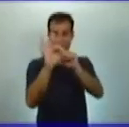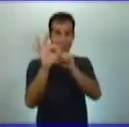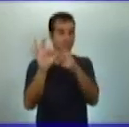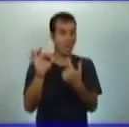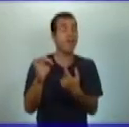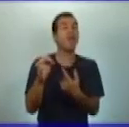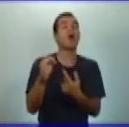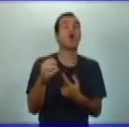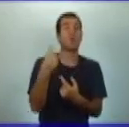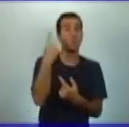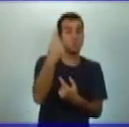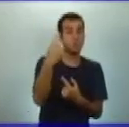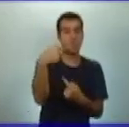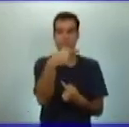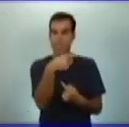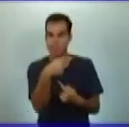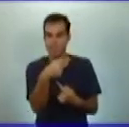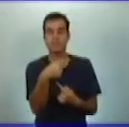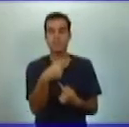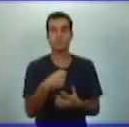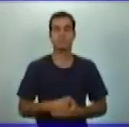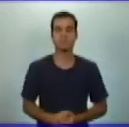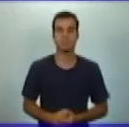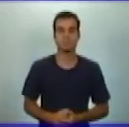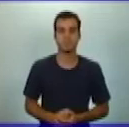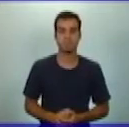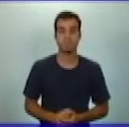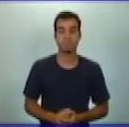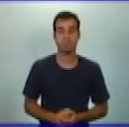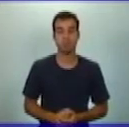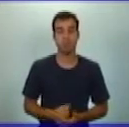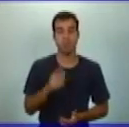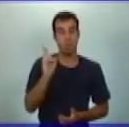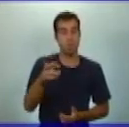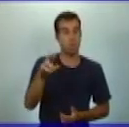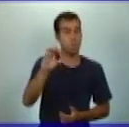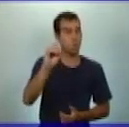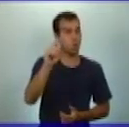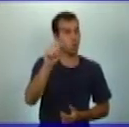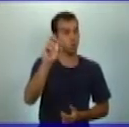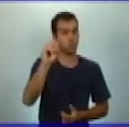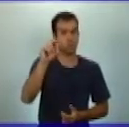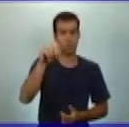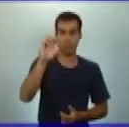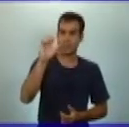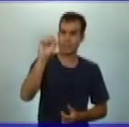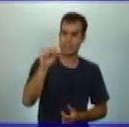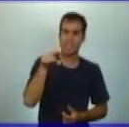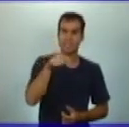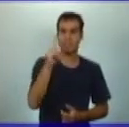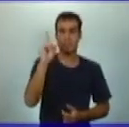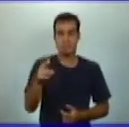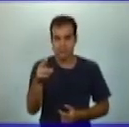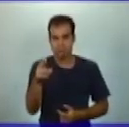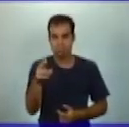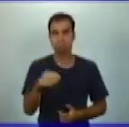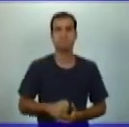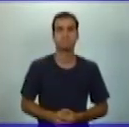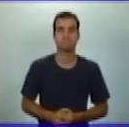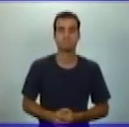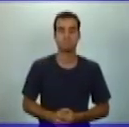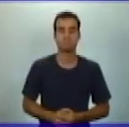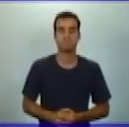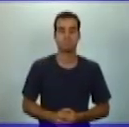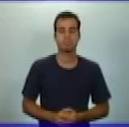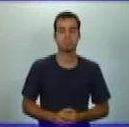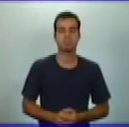negativo, los protones, que se simbolizan con una P minúscula y el valor de su carga es 1 positivo, y los neutrones, como